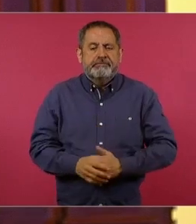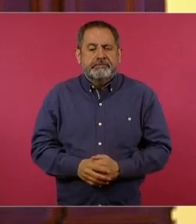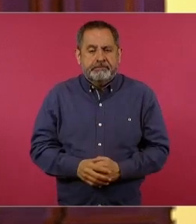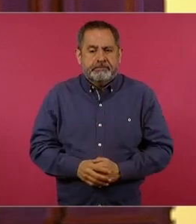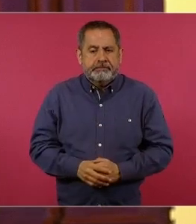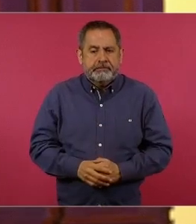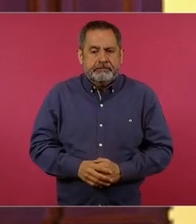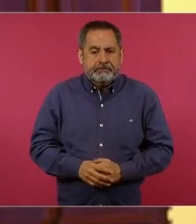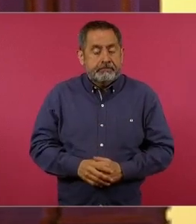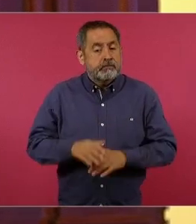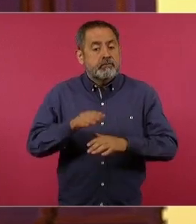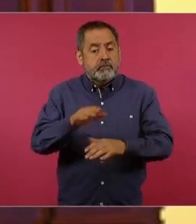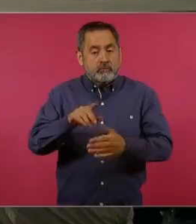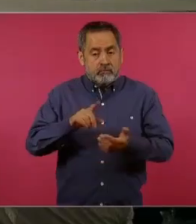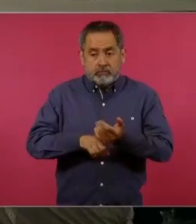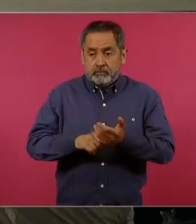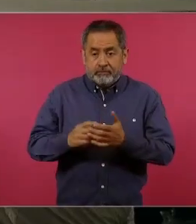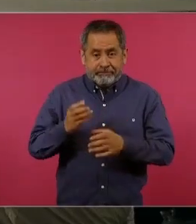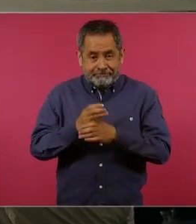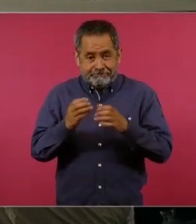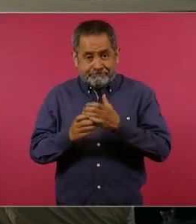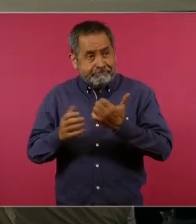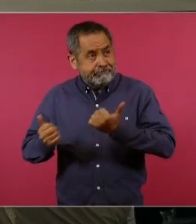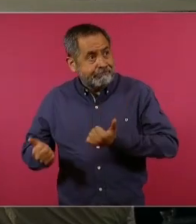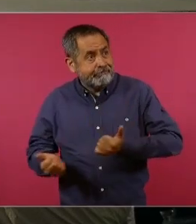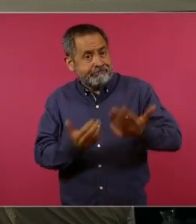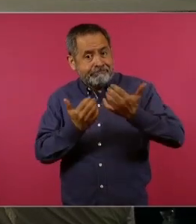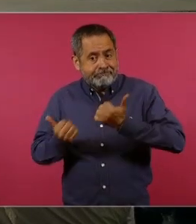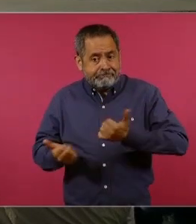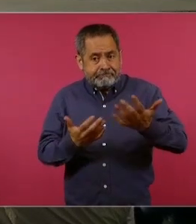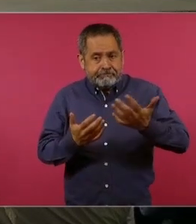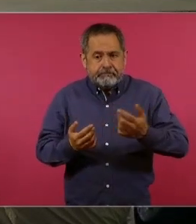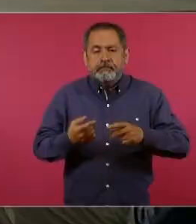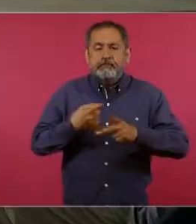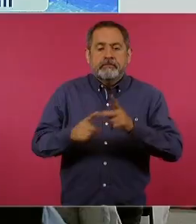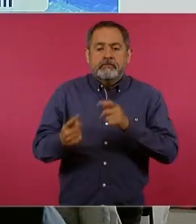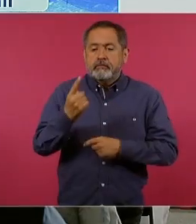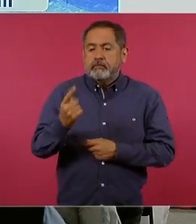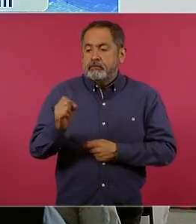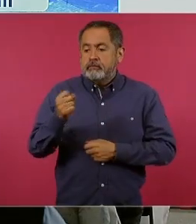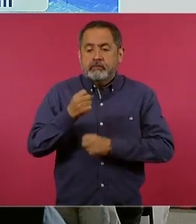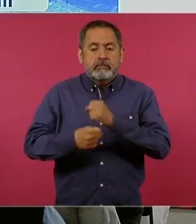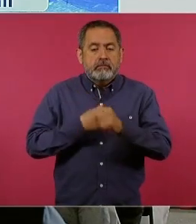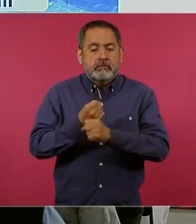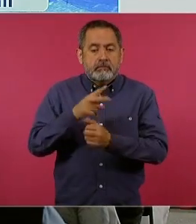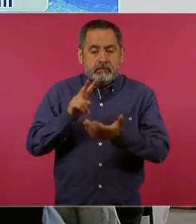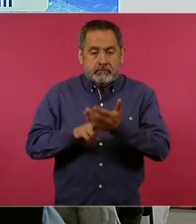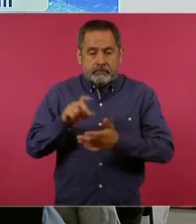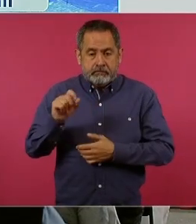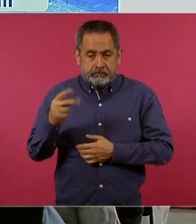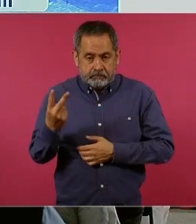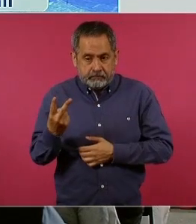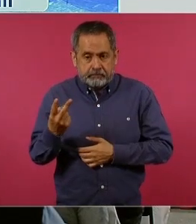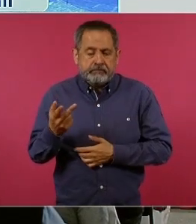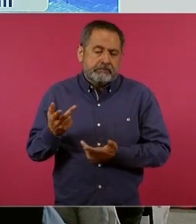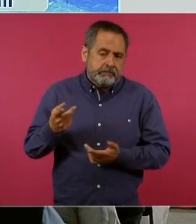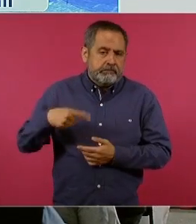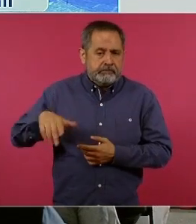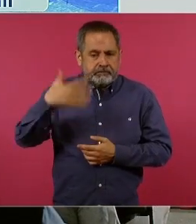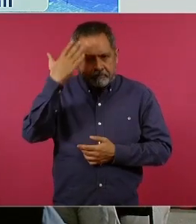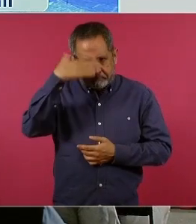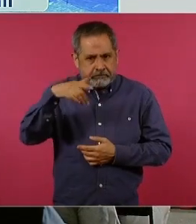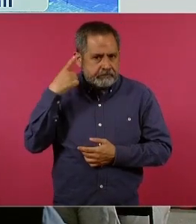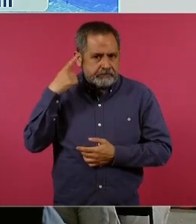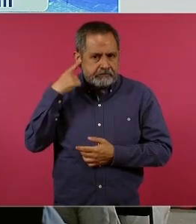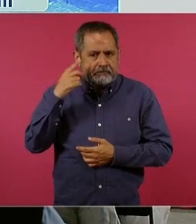Las operaciones aéreas de carga. Iniciamos operaciones el 1 de septiembre de 2022, pero como seguramente la mayoría de